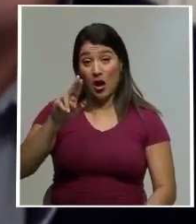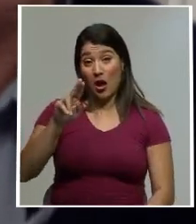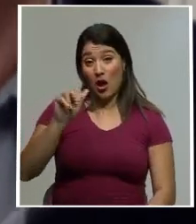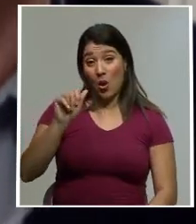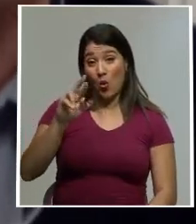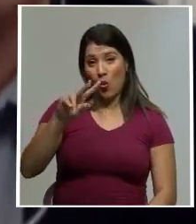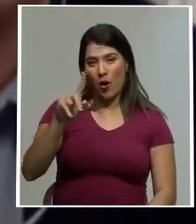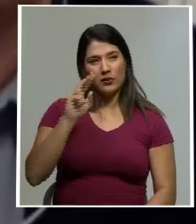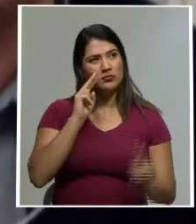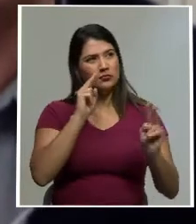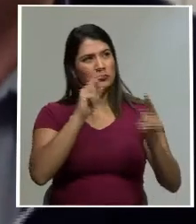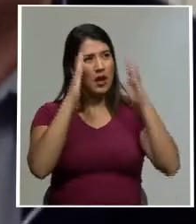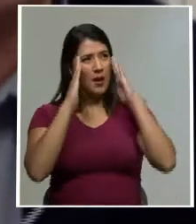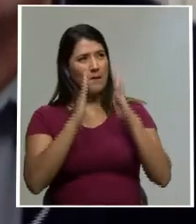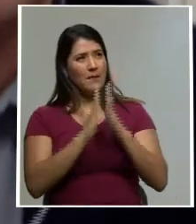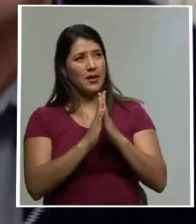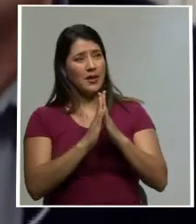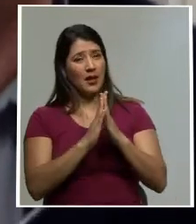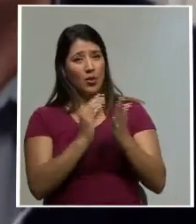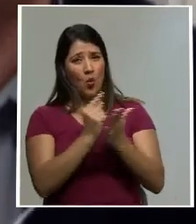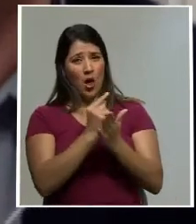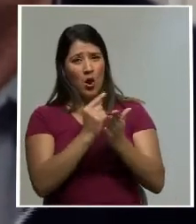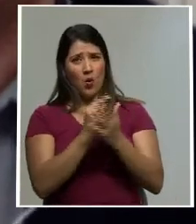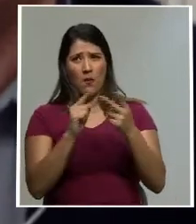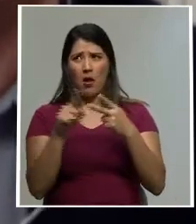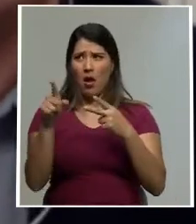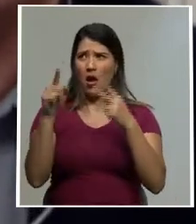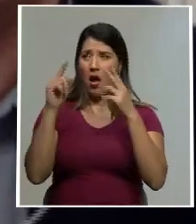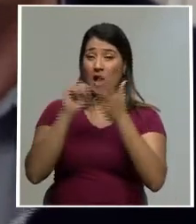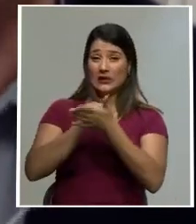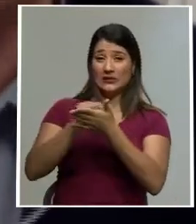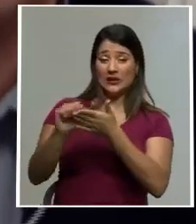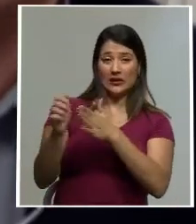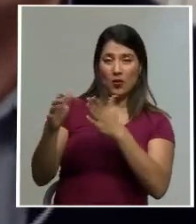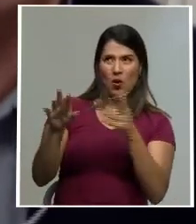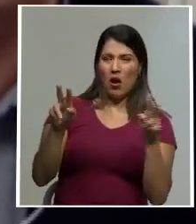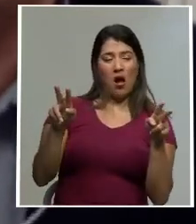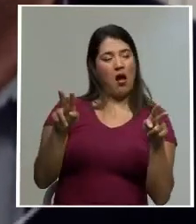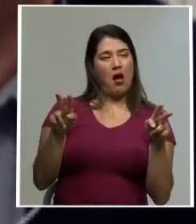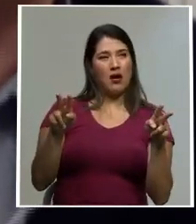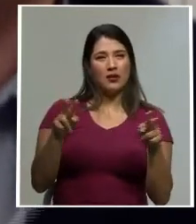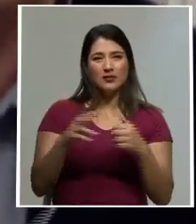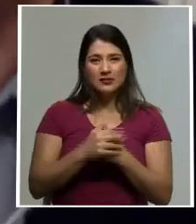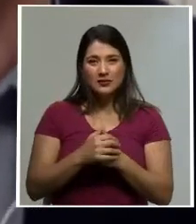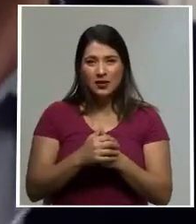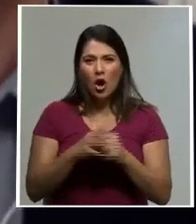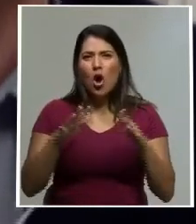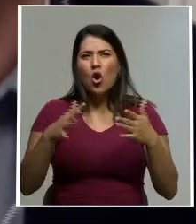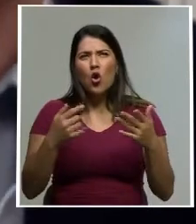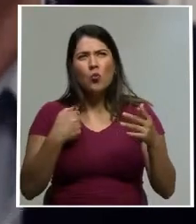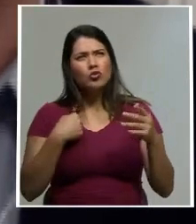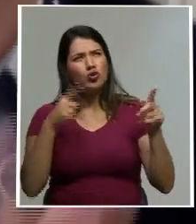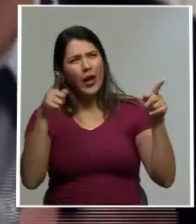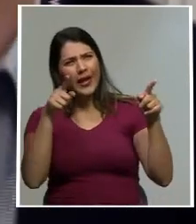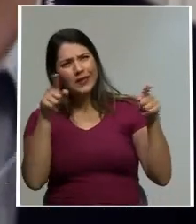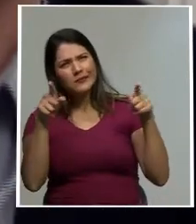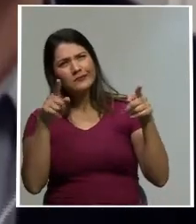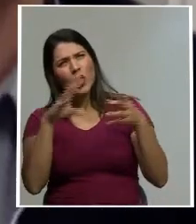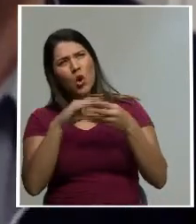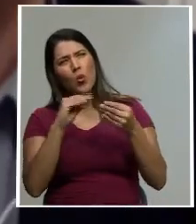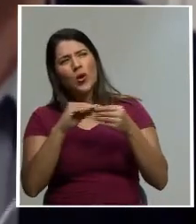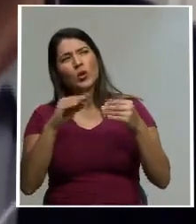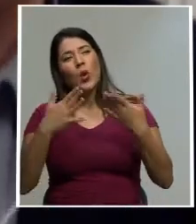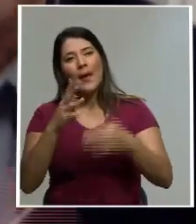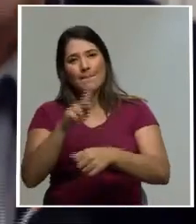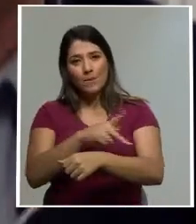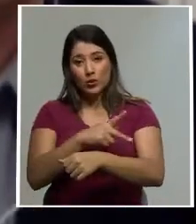a la Santa Muerte y eso me parece fascinante, pero ¿cómo podemos decir eso? Porque mucha gente lo ve, pero ¿cómo traduzco eso en poesía? Y ese es un poco el ejercicio que